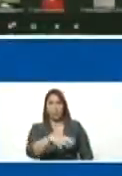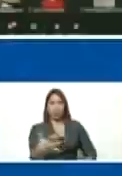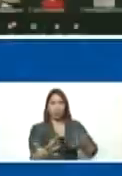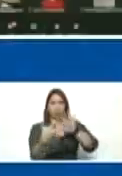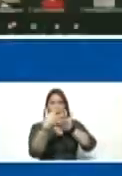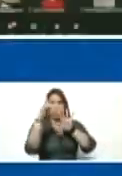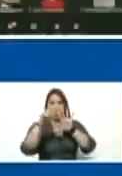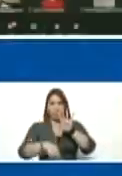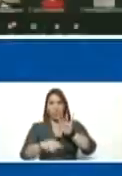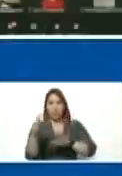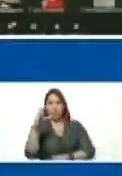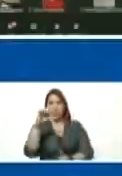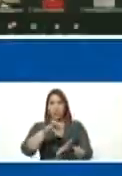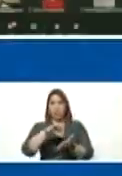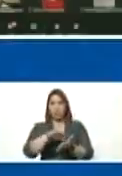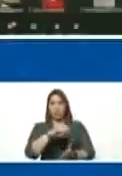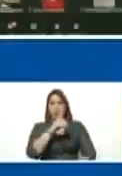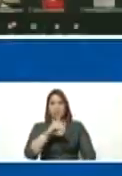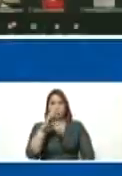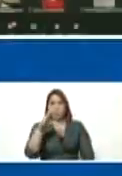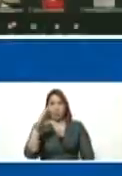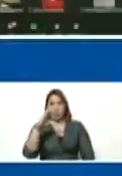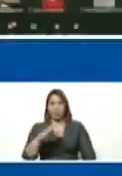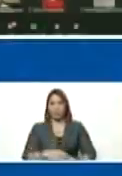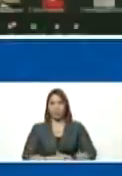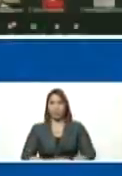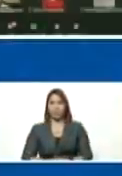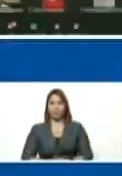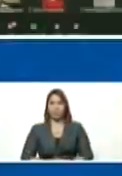incluyendo Distrito Capital.